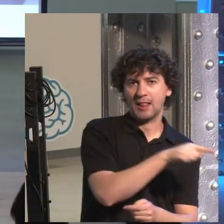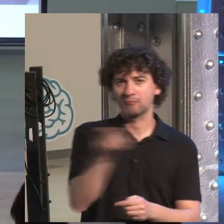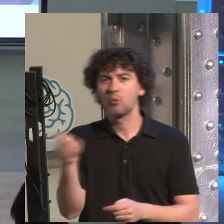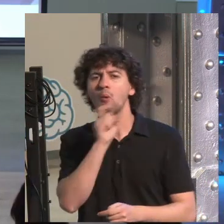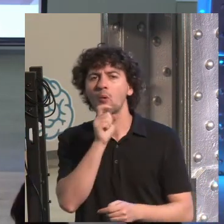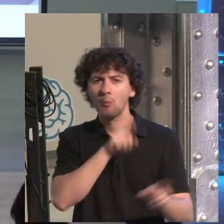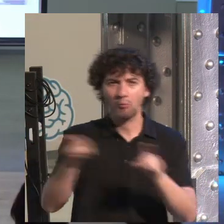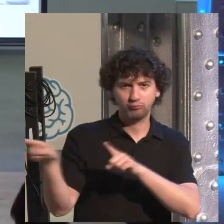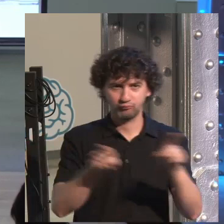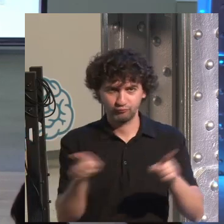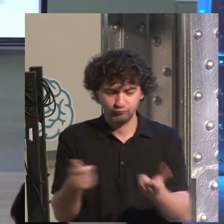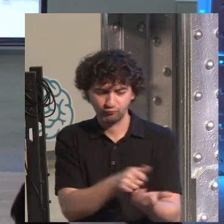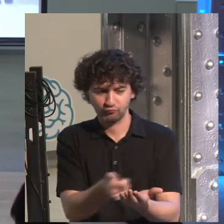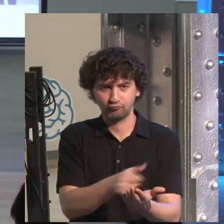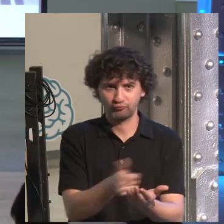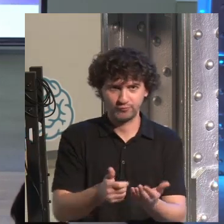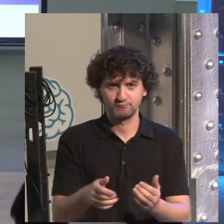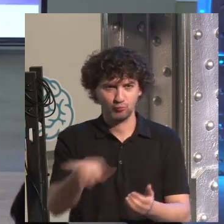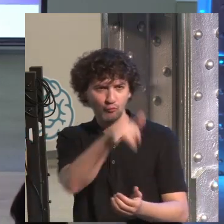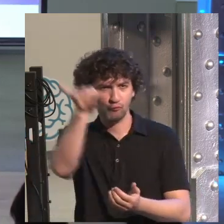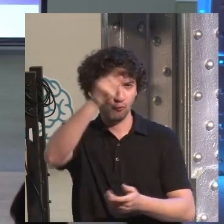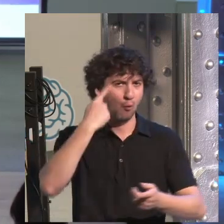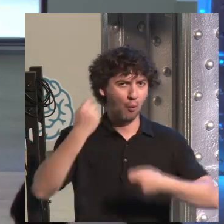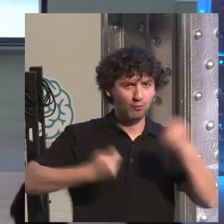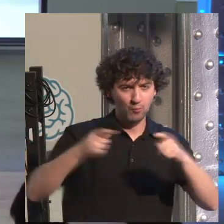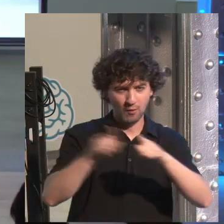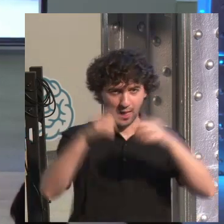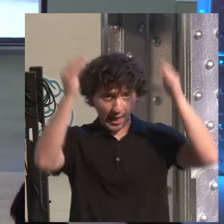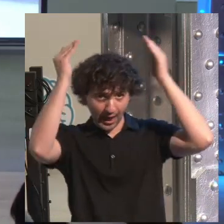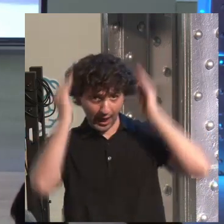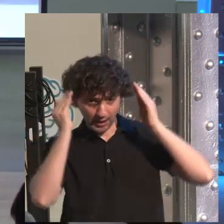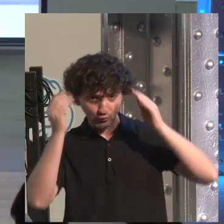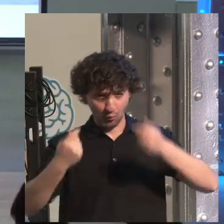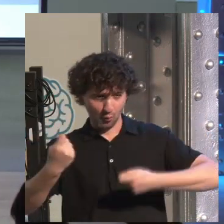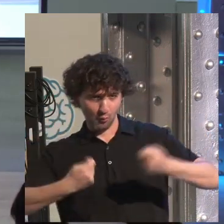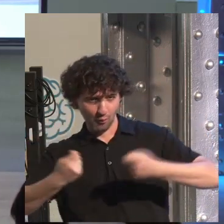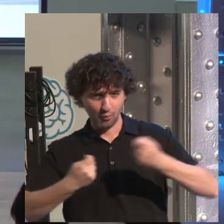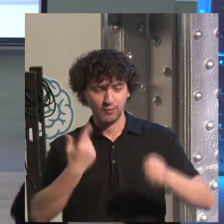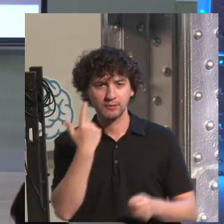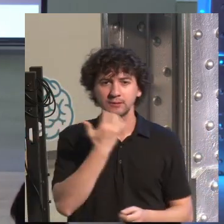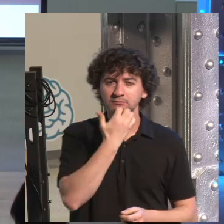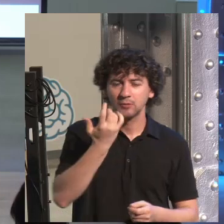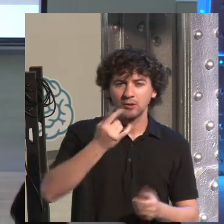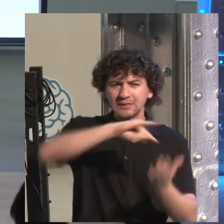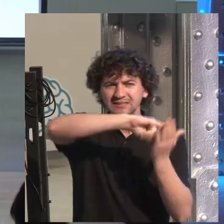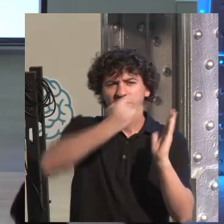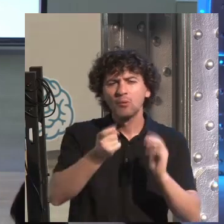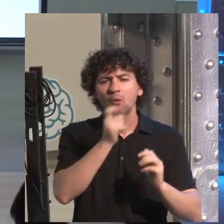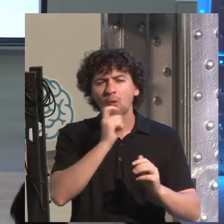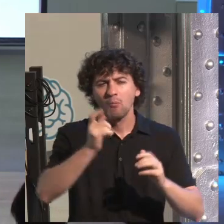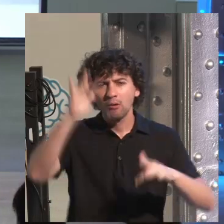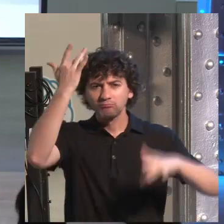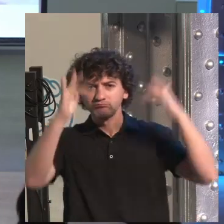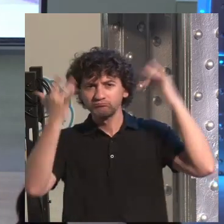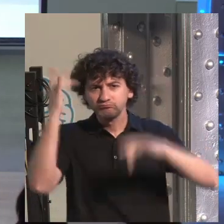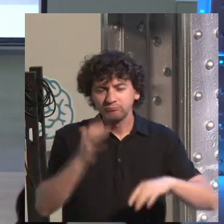Lleva un casco de electroencefalografía, que se puede ver ahí. Entonces el sistema es capaz de interpretar las señales eléctricas de